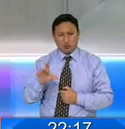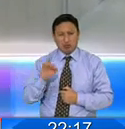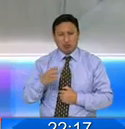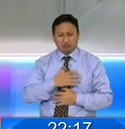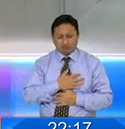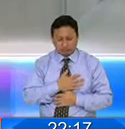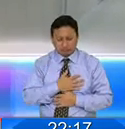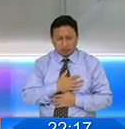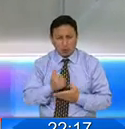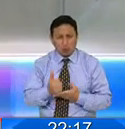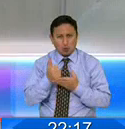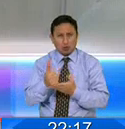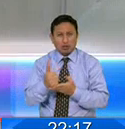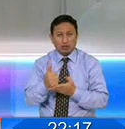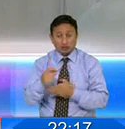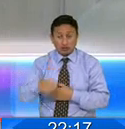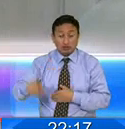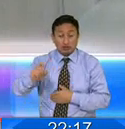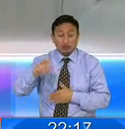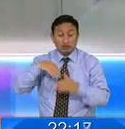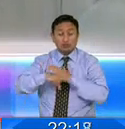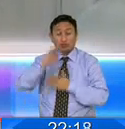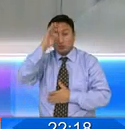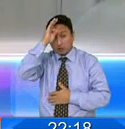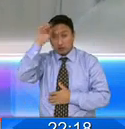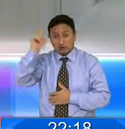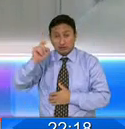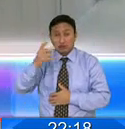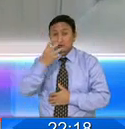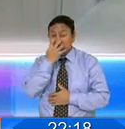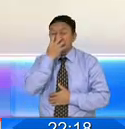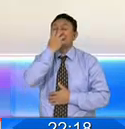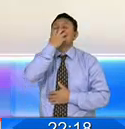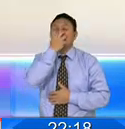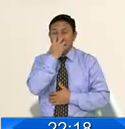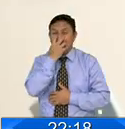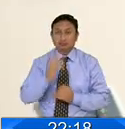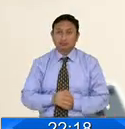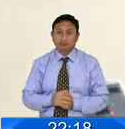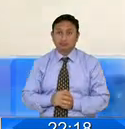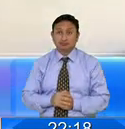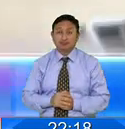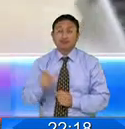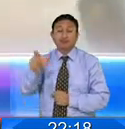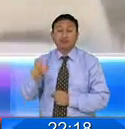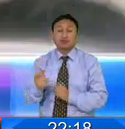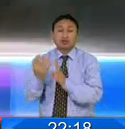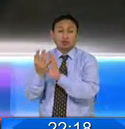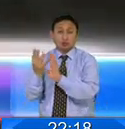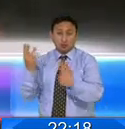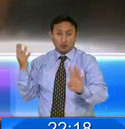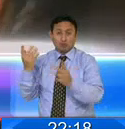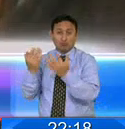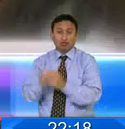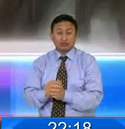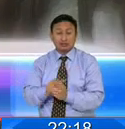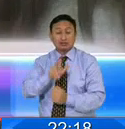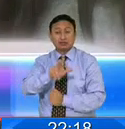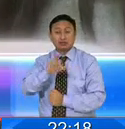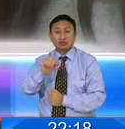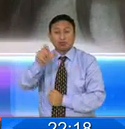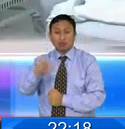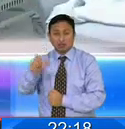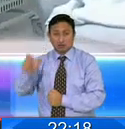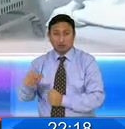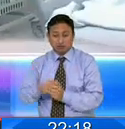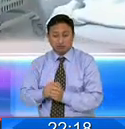tienen que ser atendidos y muchos de ellos necesitan hospitalización porque necesitan oxigenoterapia. La lista de espera para una cama en hospitalización es de 30